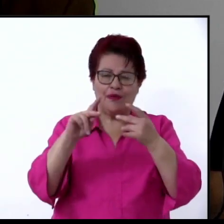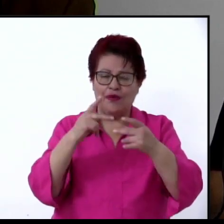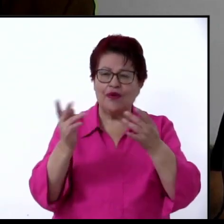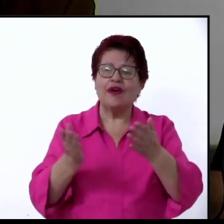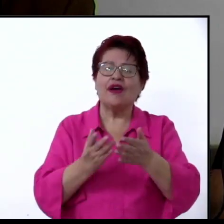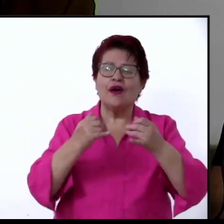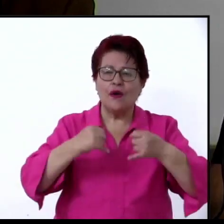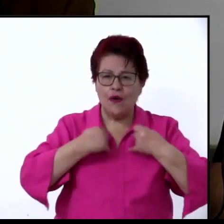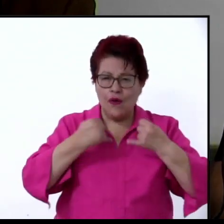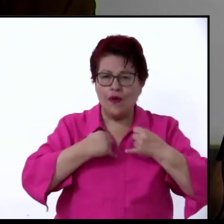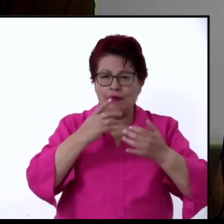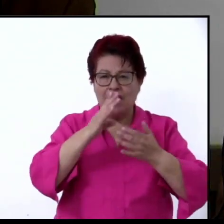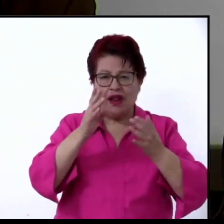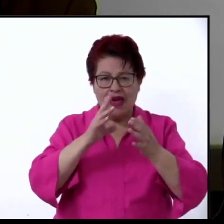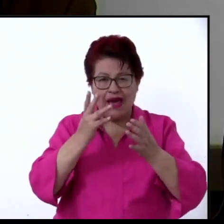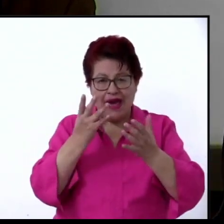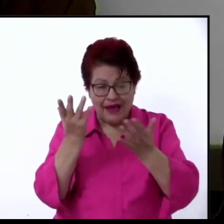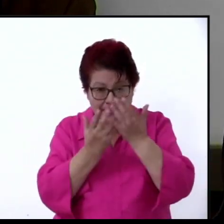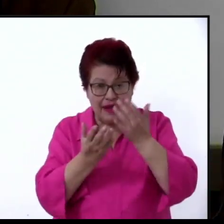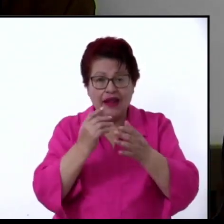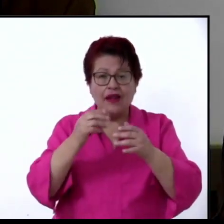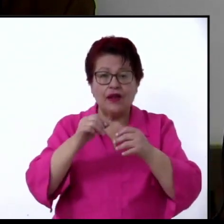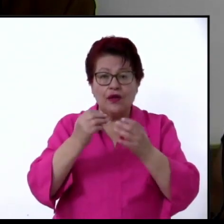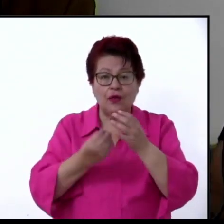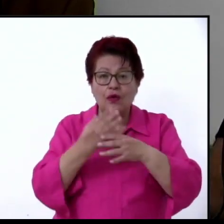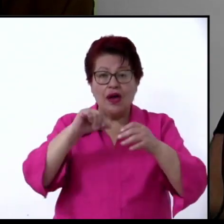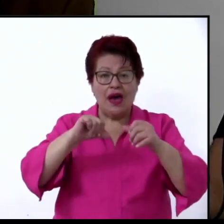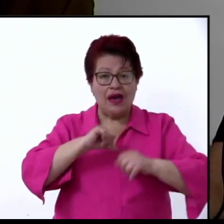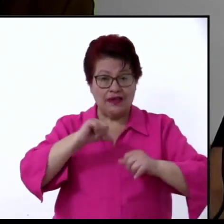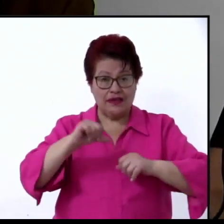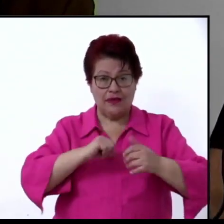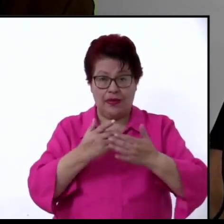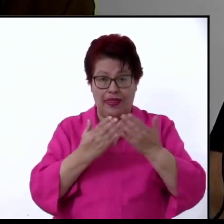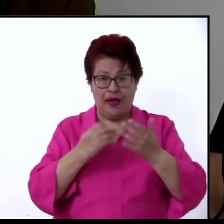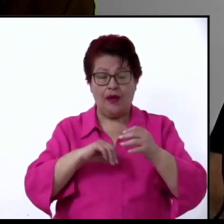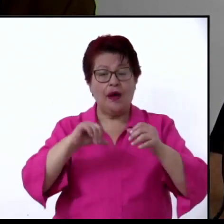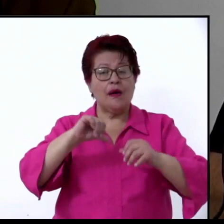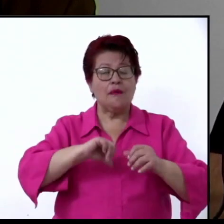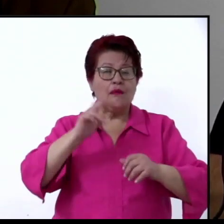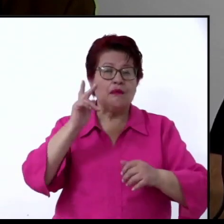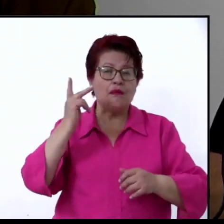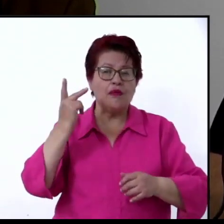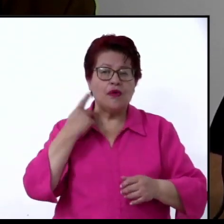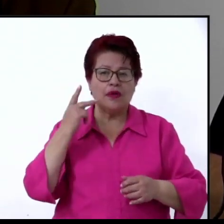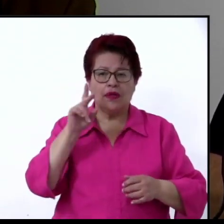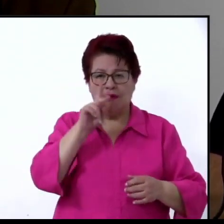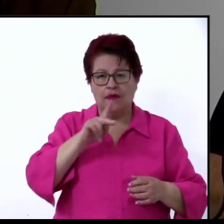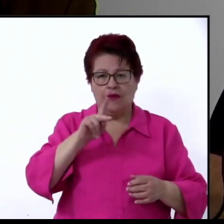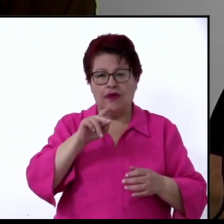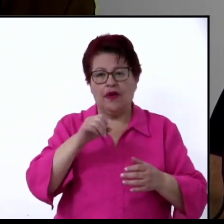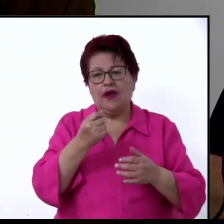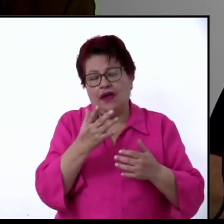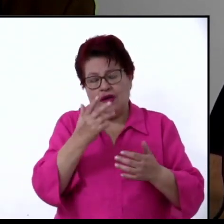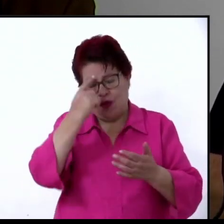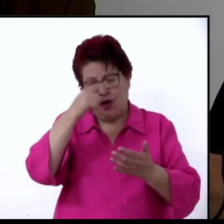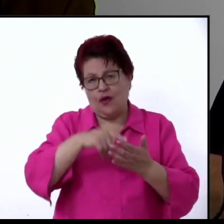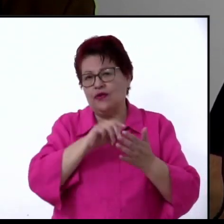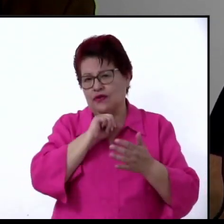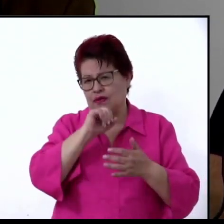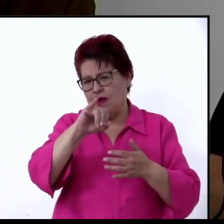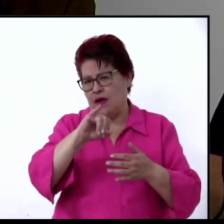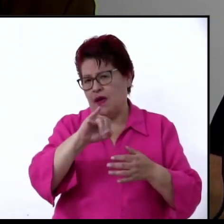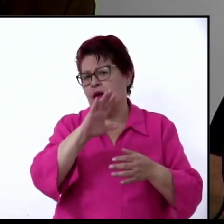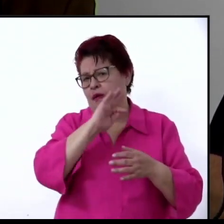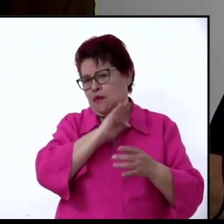que podamos instrumentar acciones. Algunas son de política pública y otras estoy convencido que te van a dar